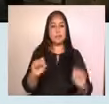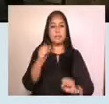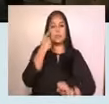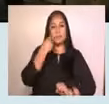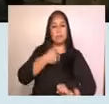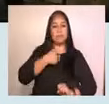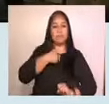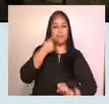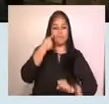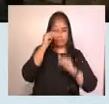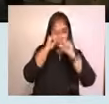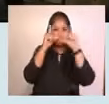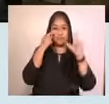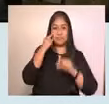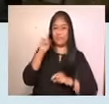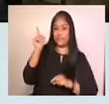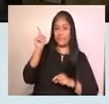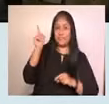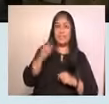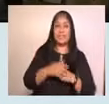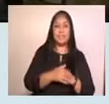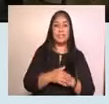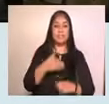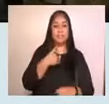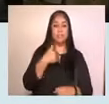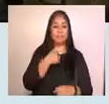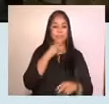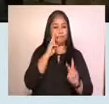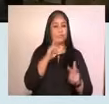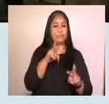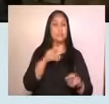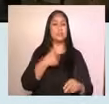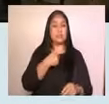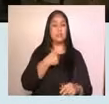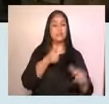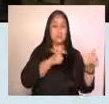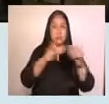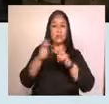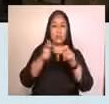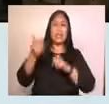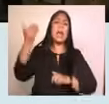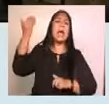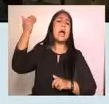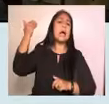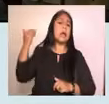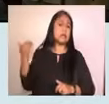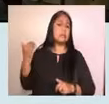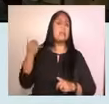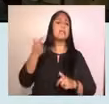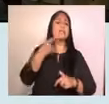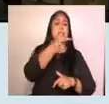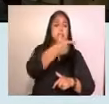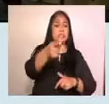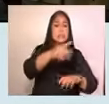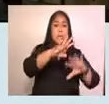los ojos. Tenemos el control. Antes los privados de libertad tenían el control de las puertas.